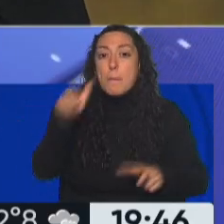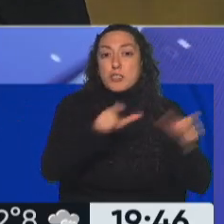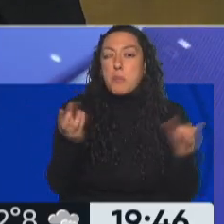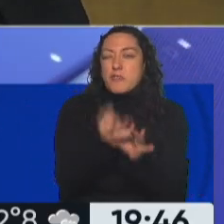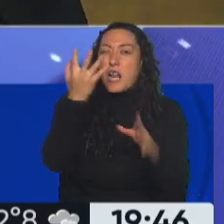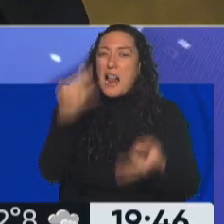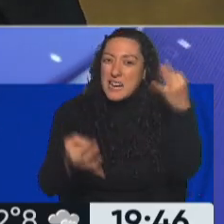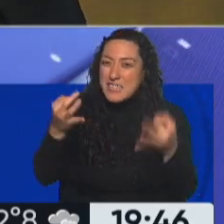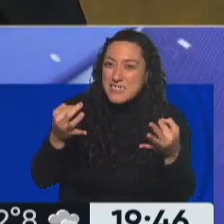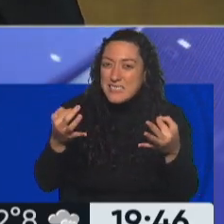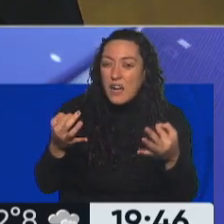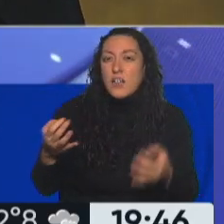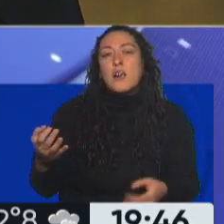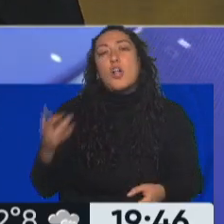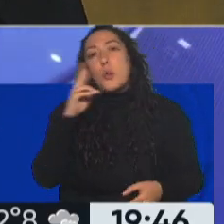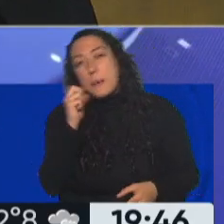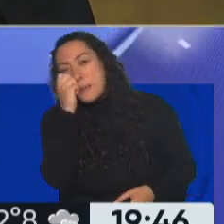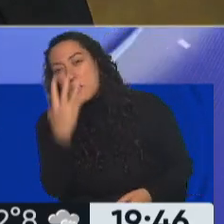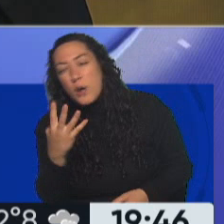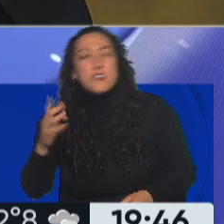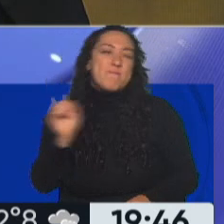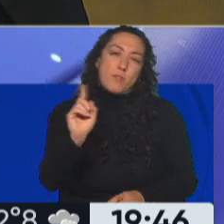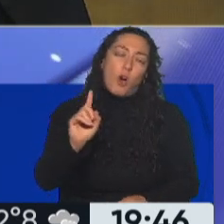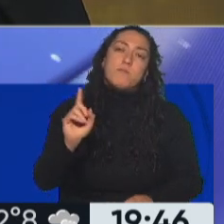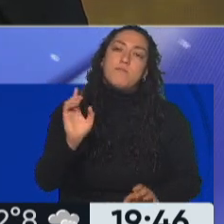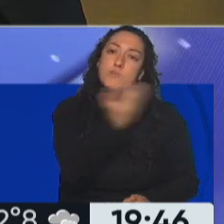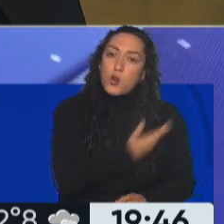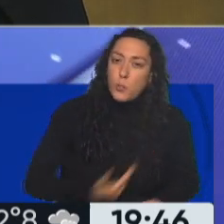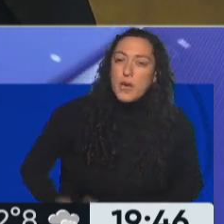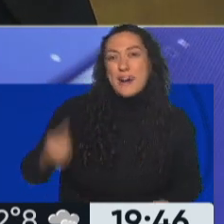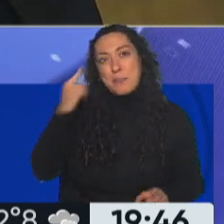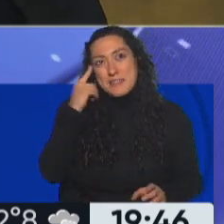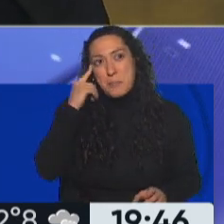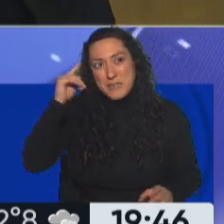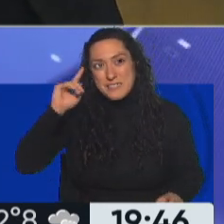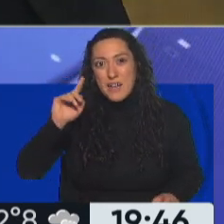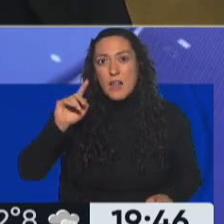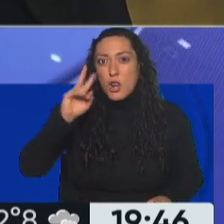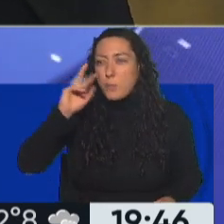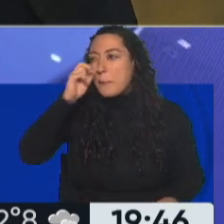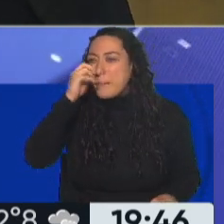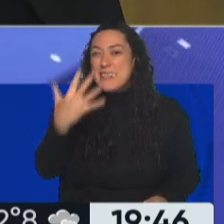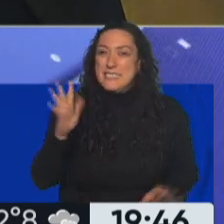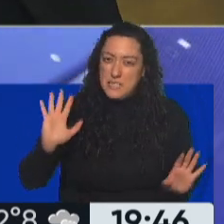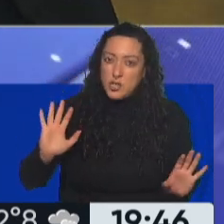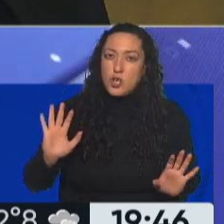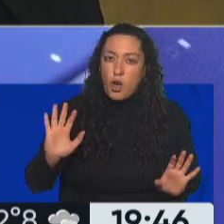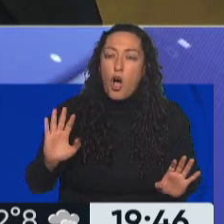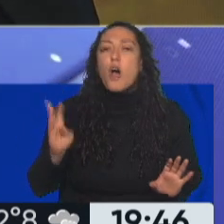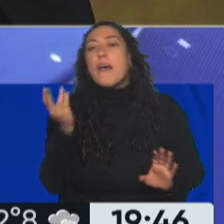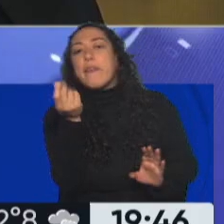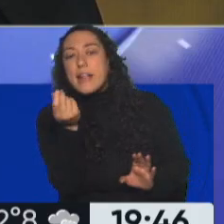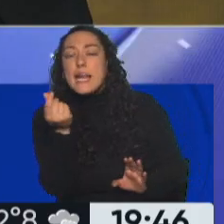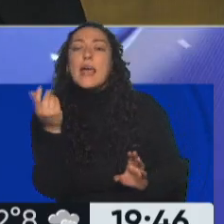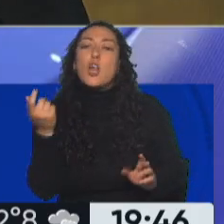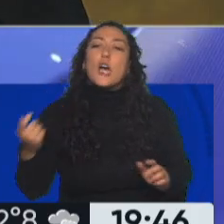que esos acuerdos lleguen para este 2024. Recién el gobierno lo estaría pensando para el 2025, con fondos frescos que